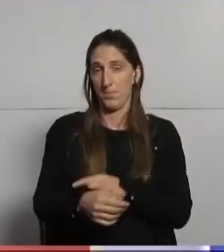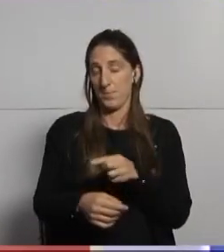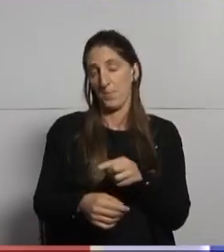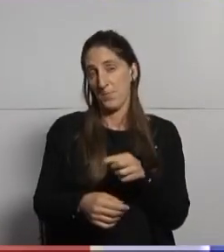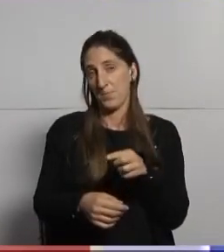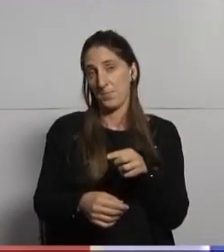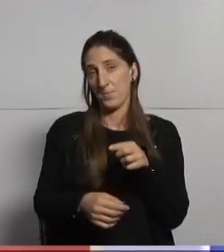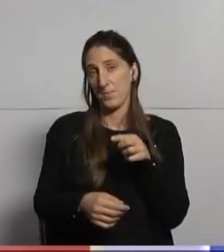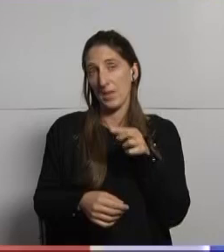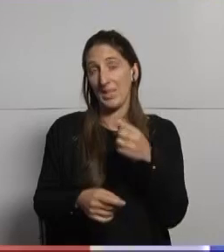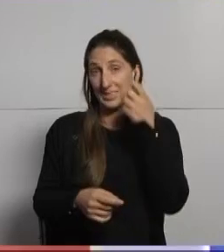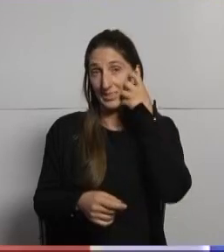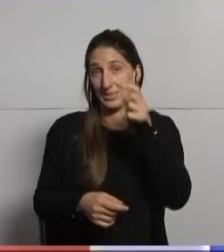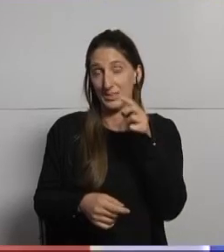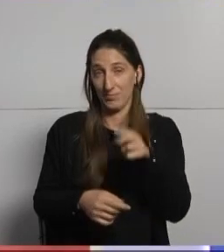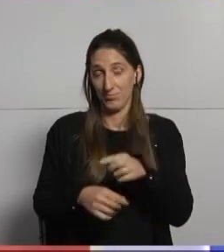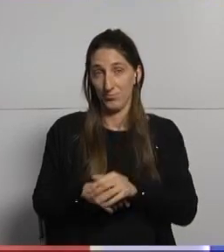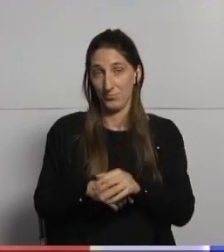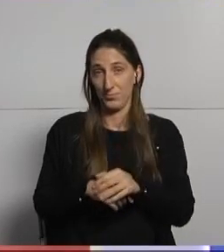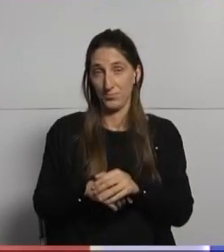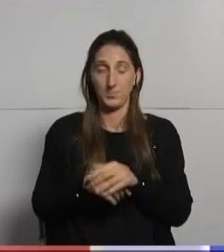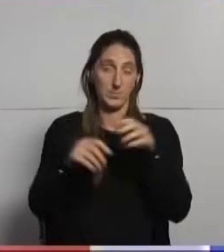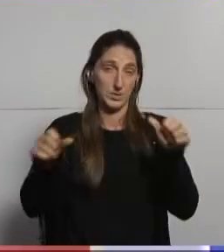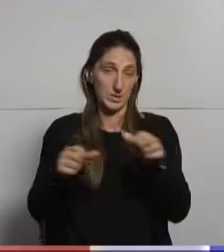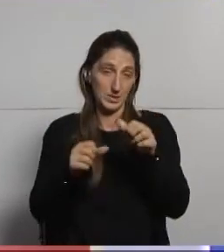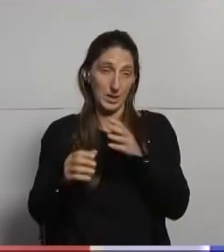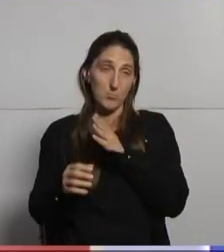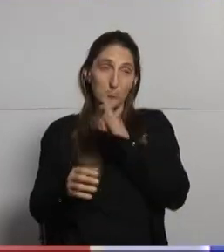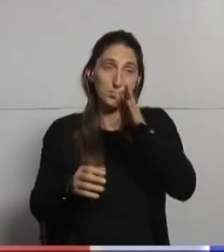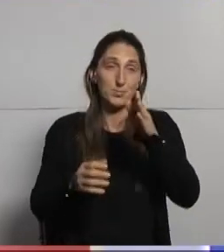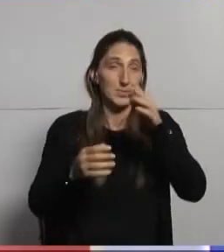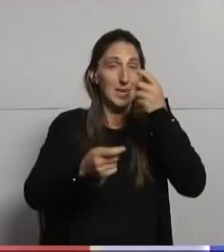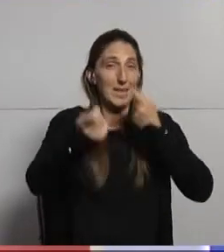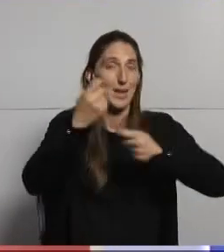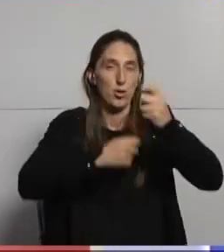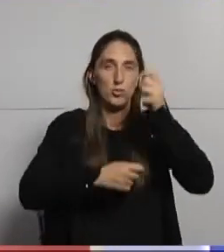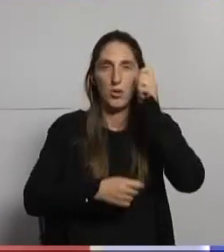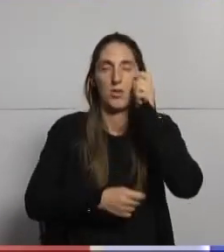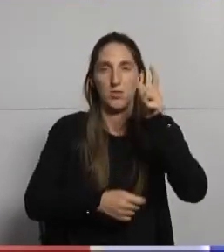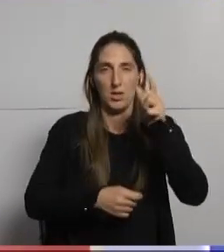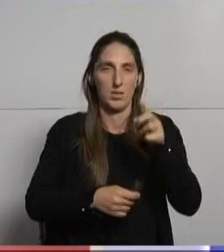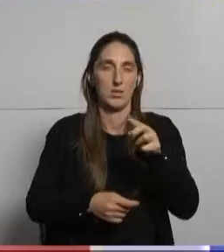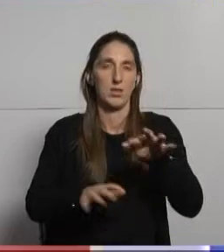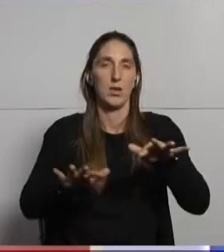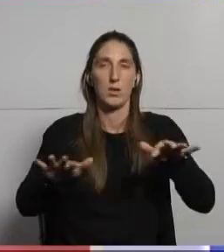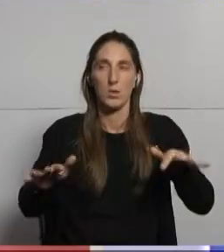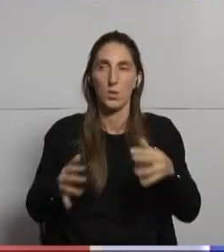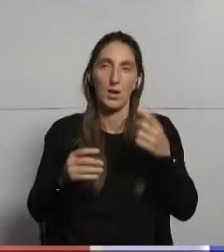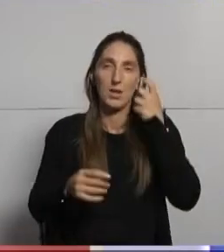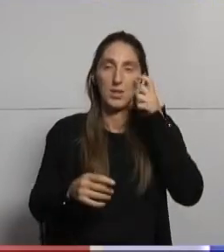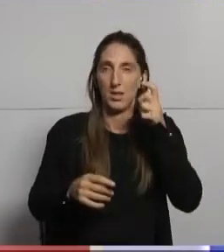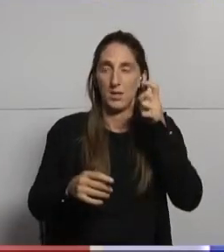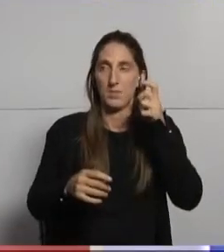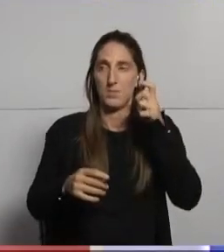ese concepto de ir hacia un negocio inteligente, hay que reconocer que el principal impulsor que hoy estamos